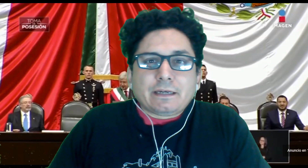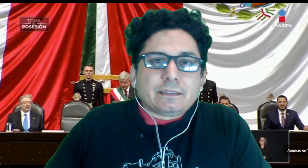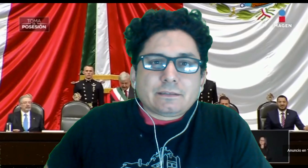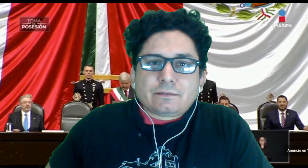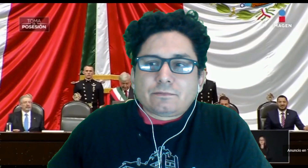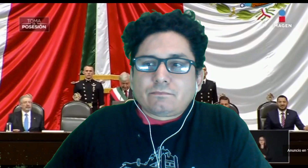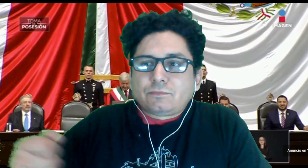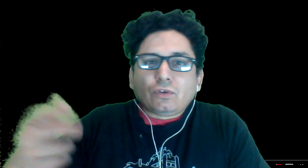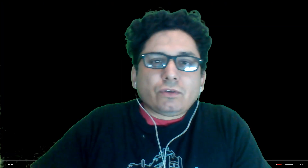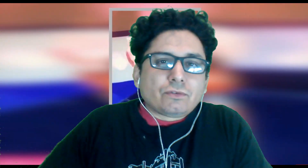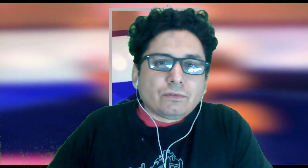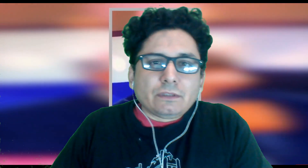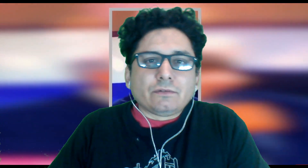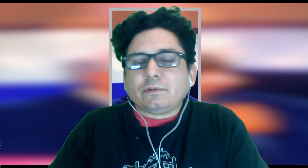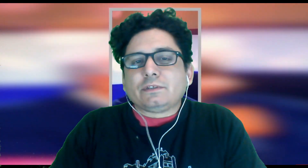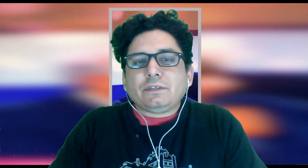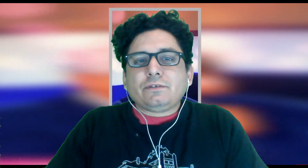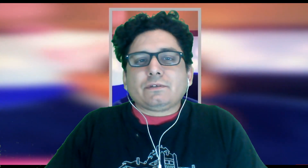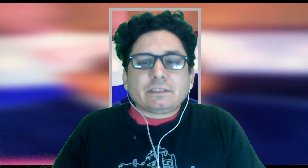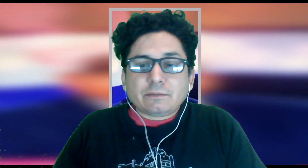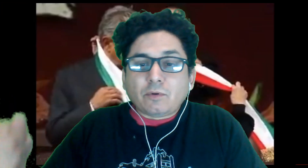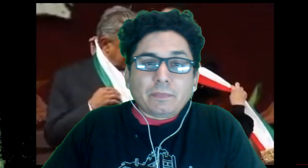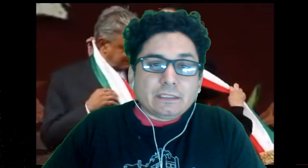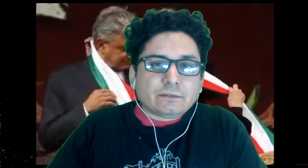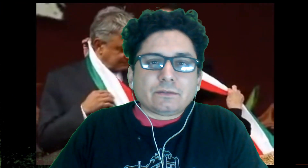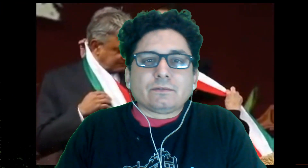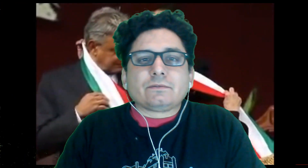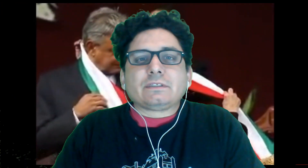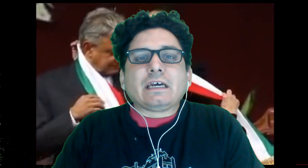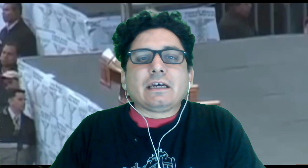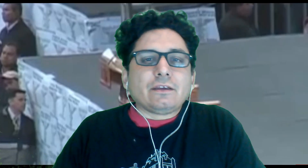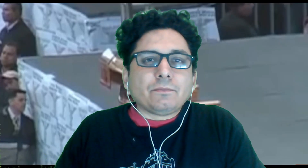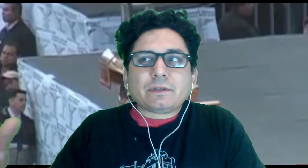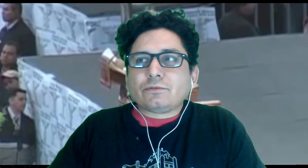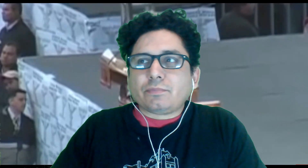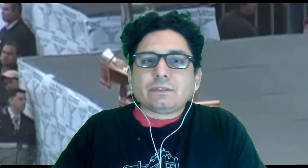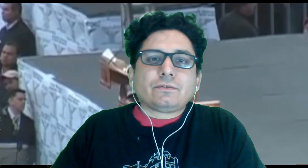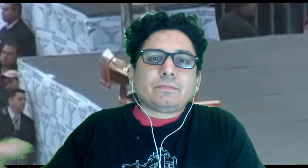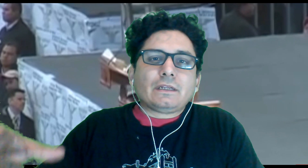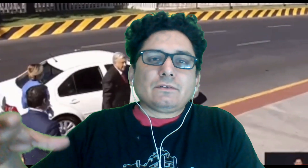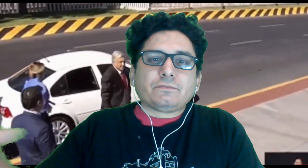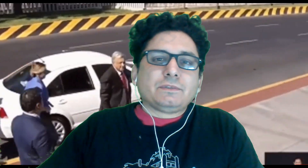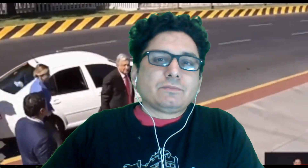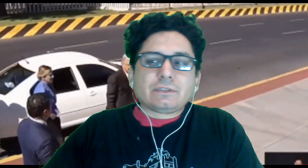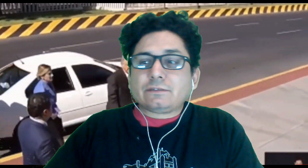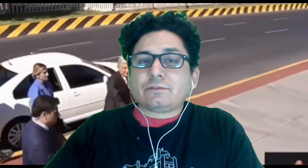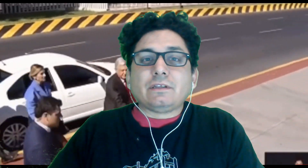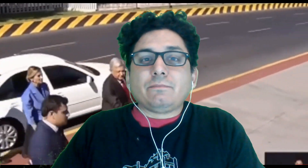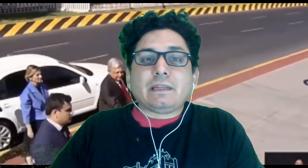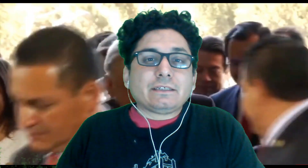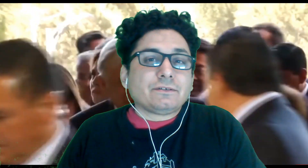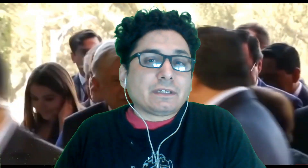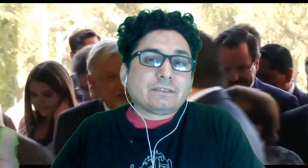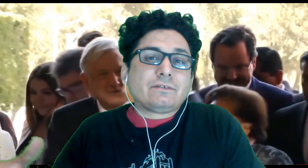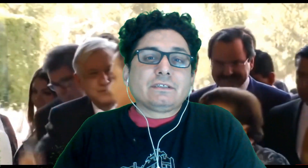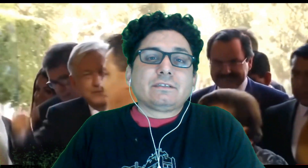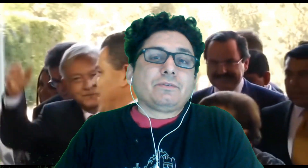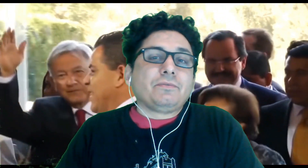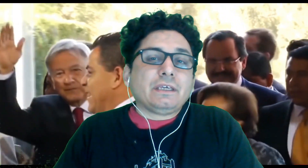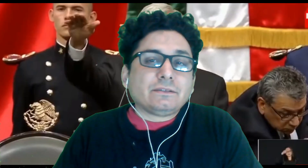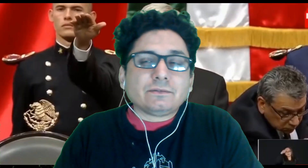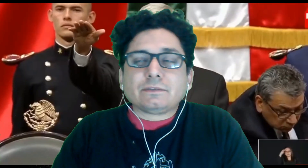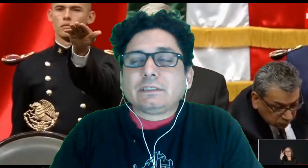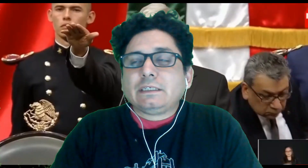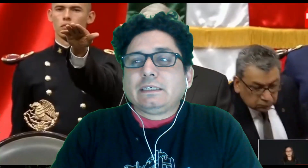que pagues todo tú de tu bolsillo en ese momento. O sea, hay un presupuesto para los mismos gastos del palacio, que es donde